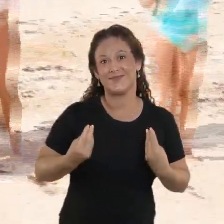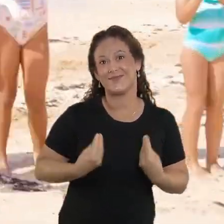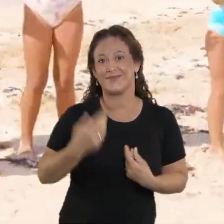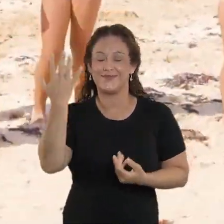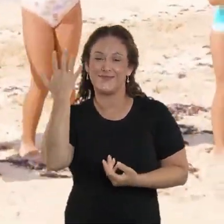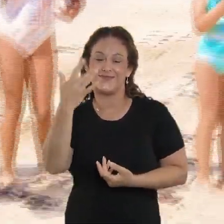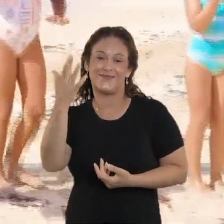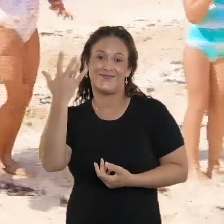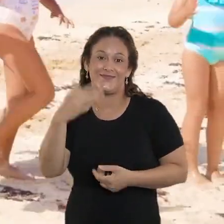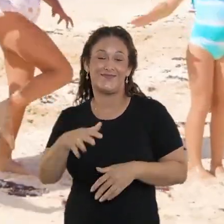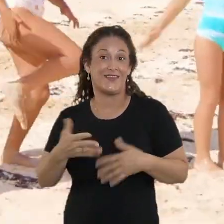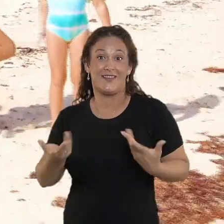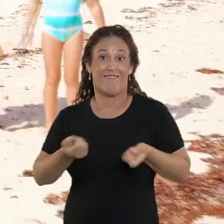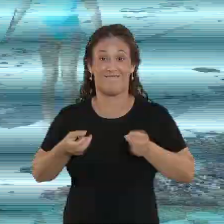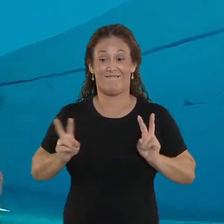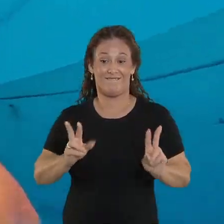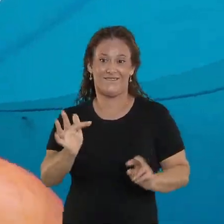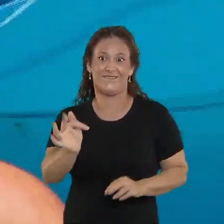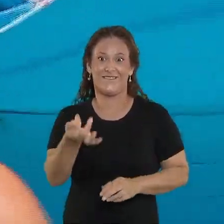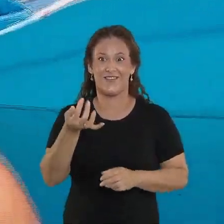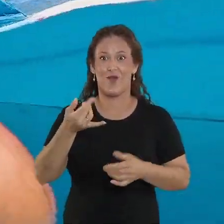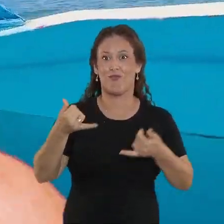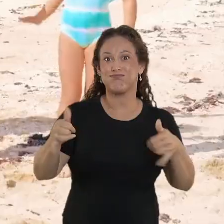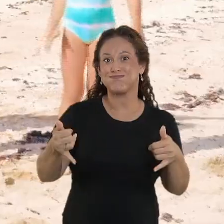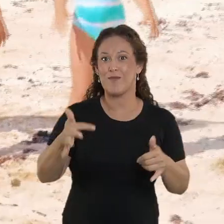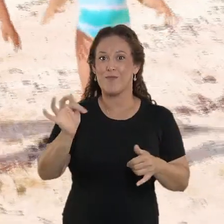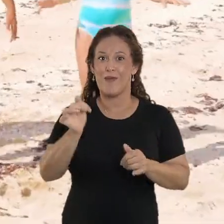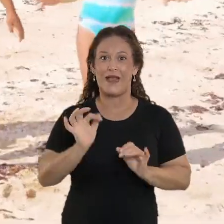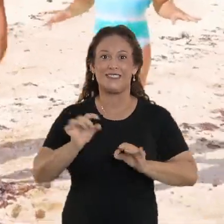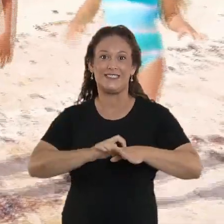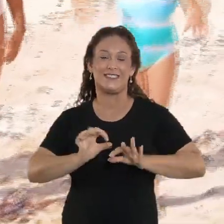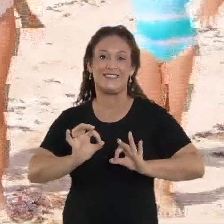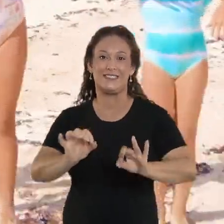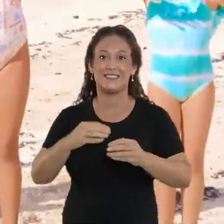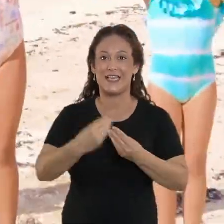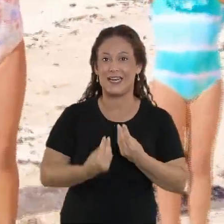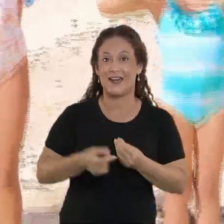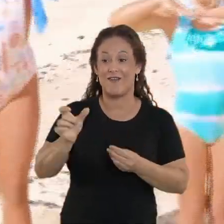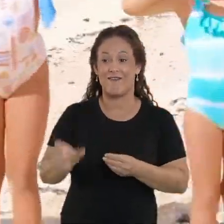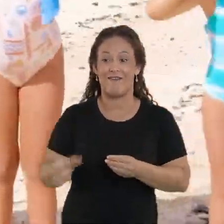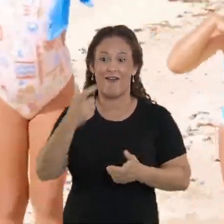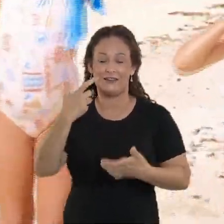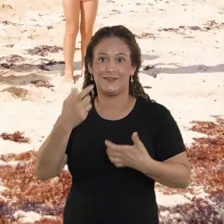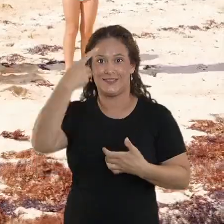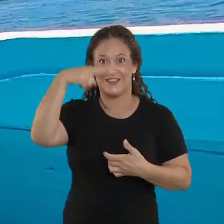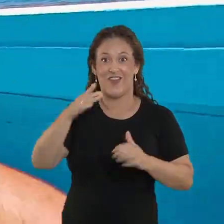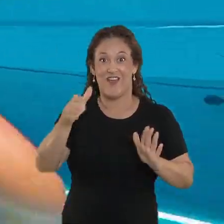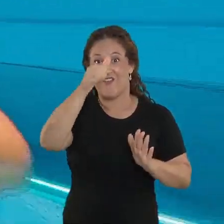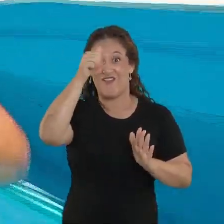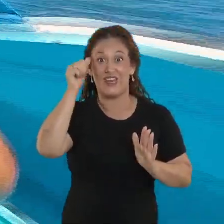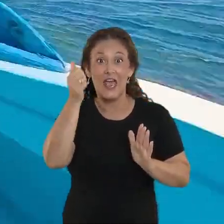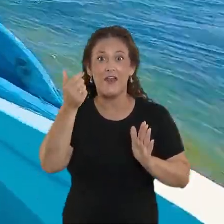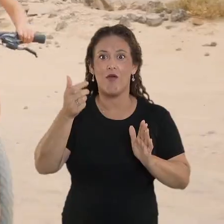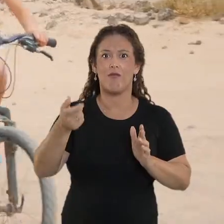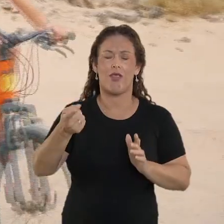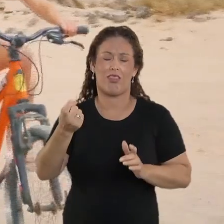No paro de soñar con Anita. Buena vibra, mucho rollito y flow canario. Este artista sabía que el verano no es